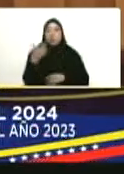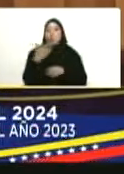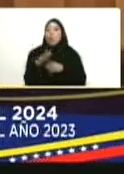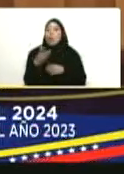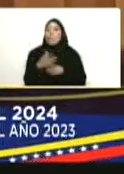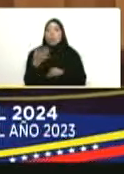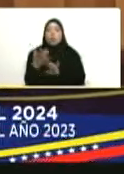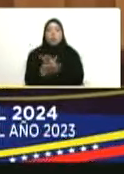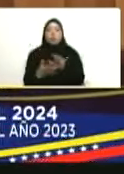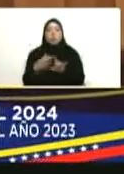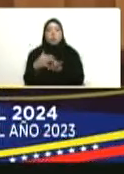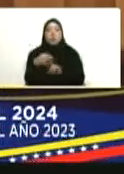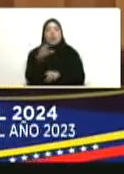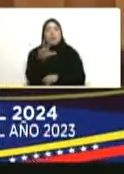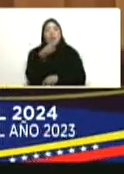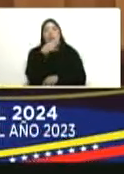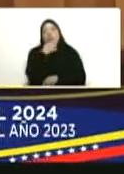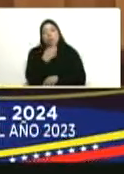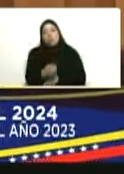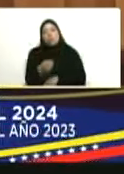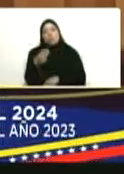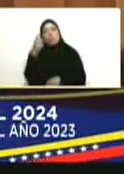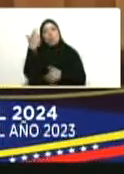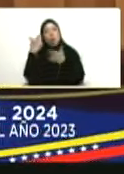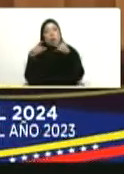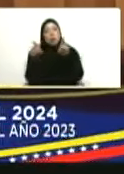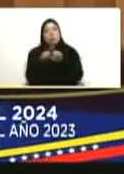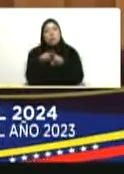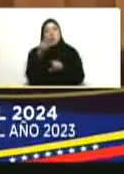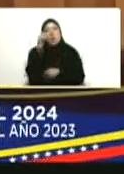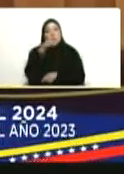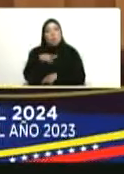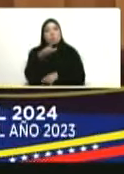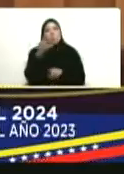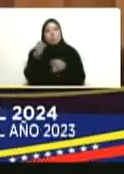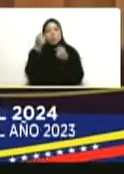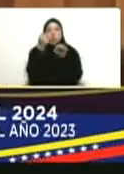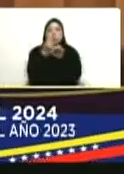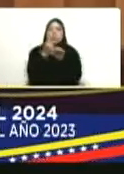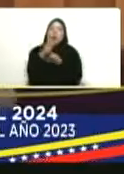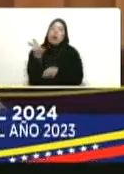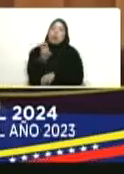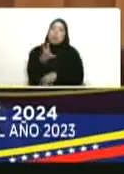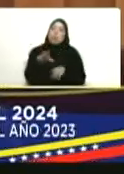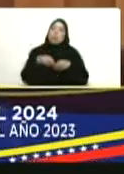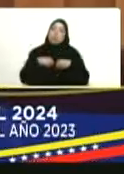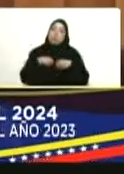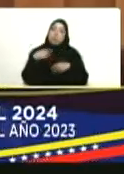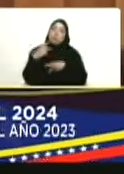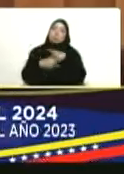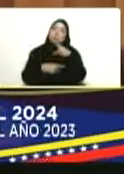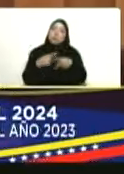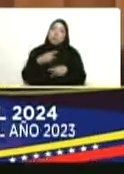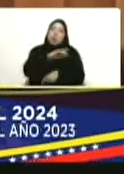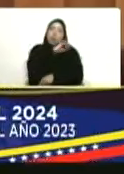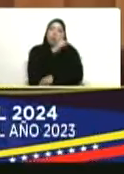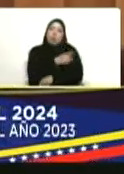habrá referéndum el 3 de diciembre, hubo referéndum y el pueblo triunfó y Venezuela tomó una posición de mayor